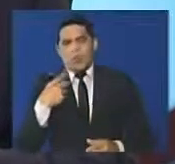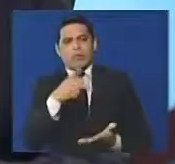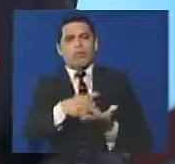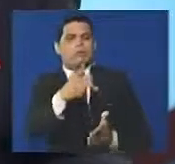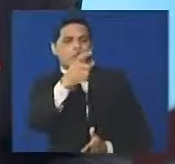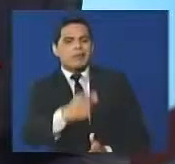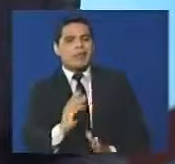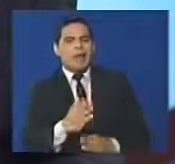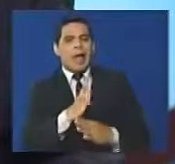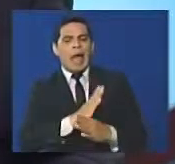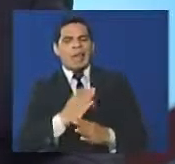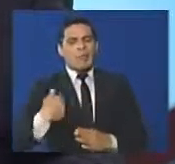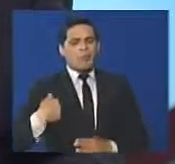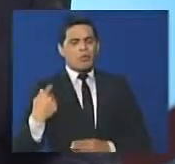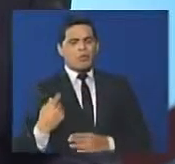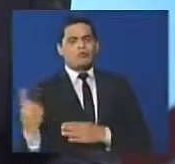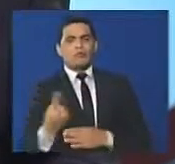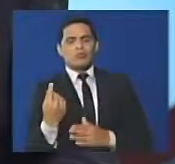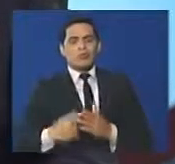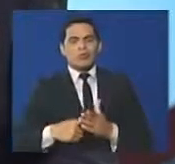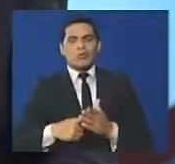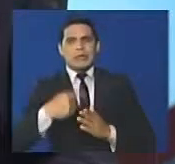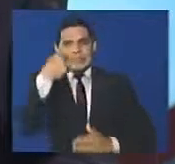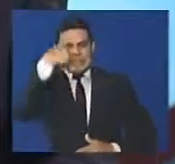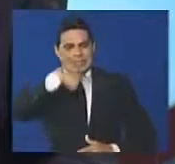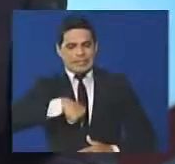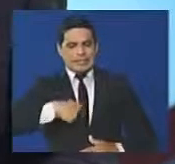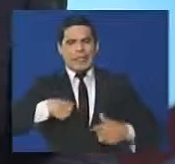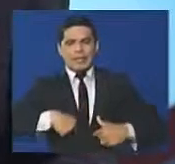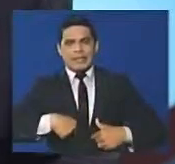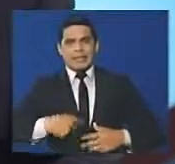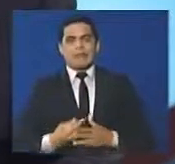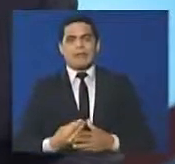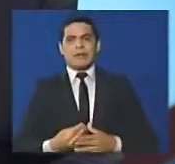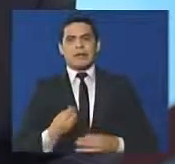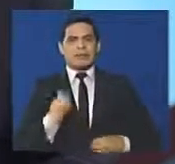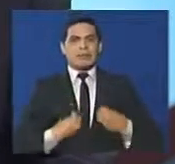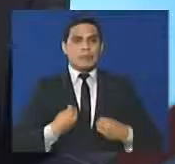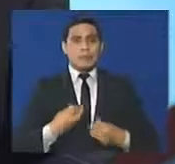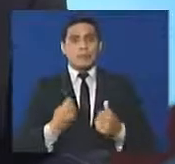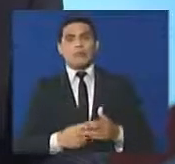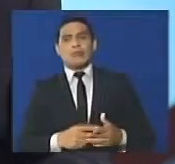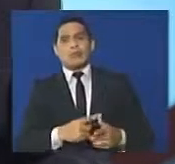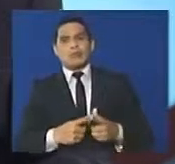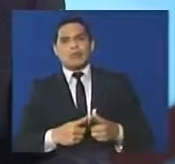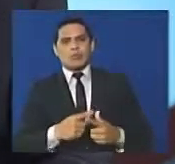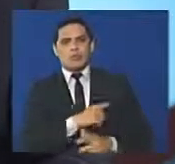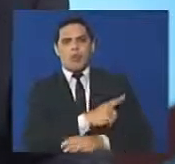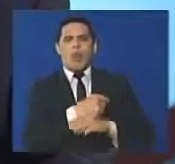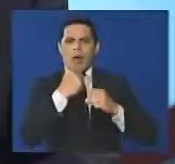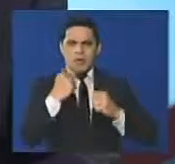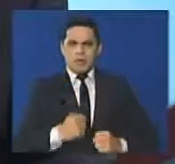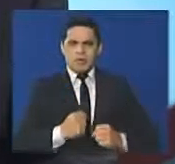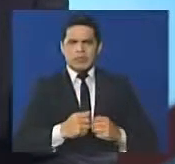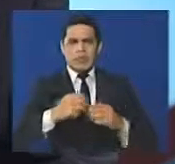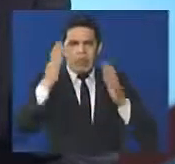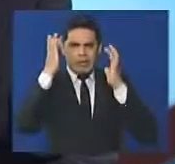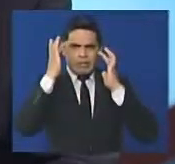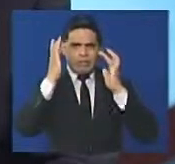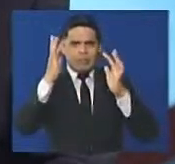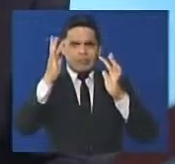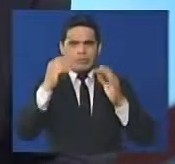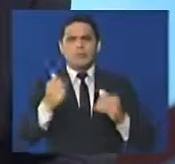sale ante el escenario, hay una cosita aquí adentro. Y esto se domina con la fuerza, con la